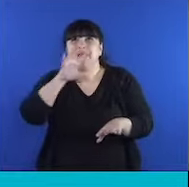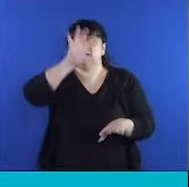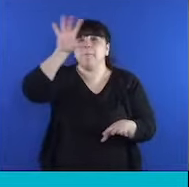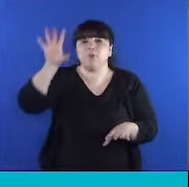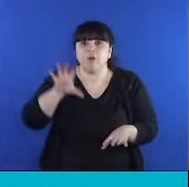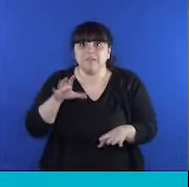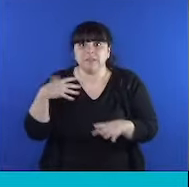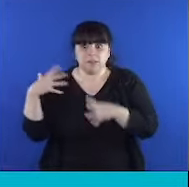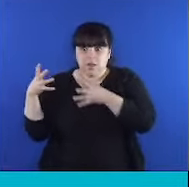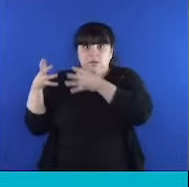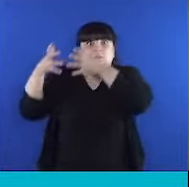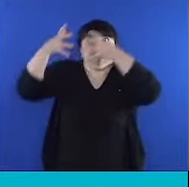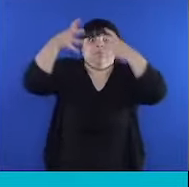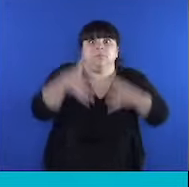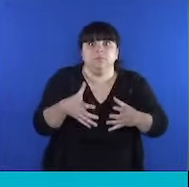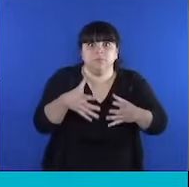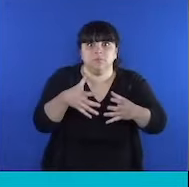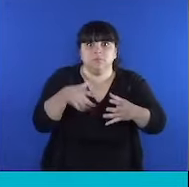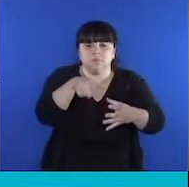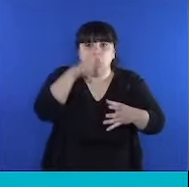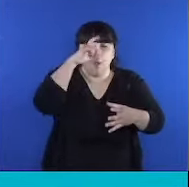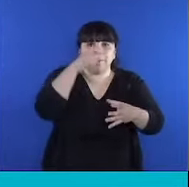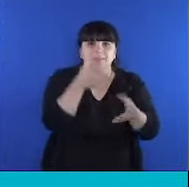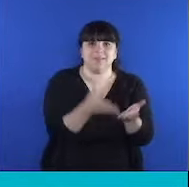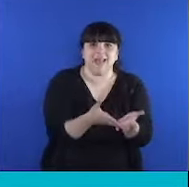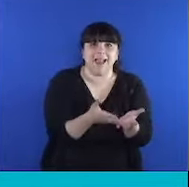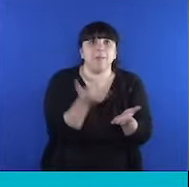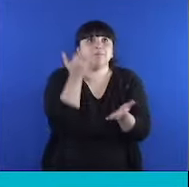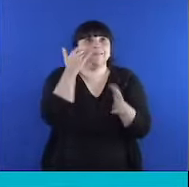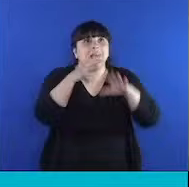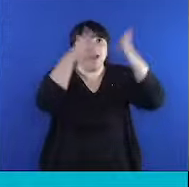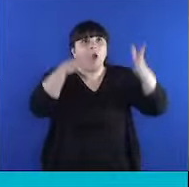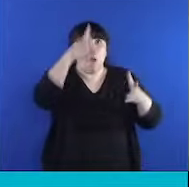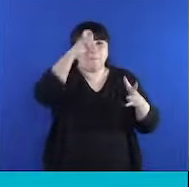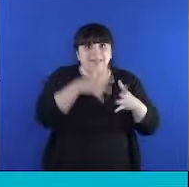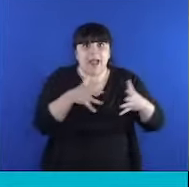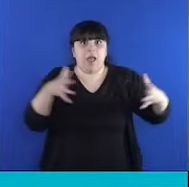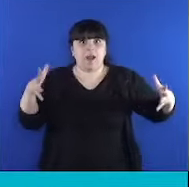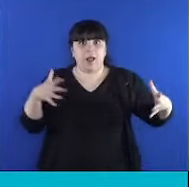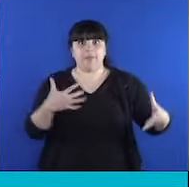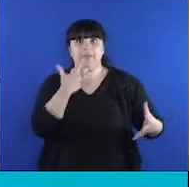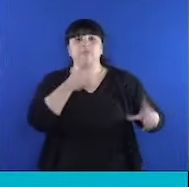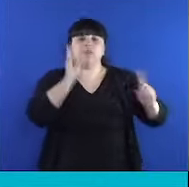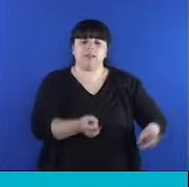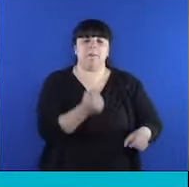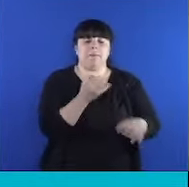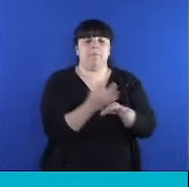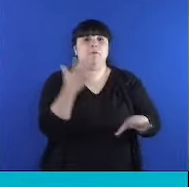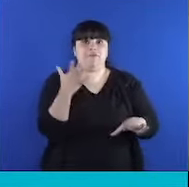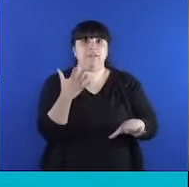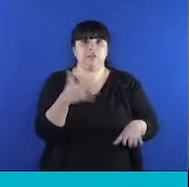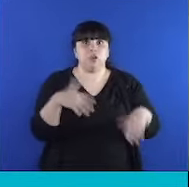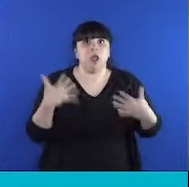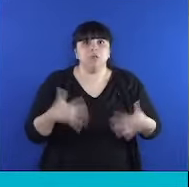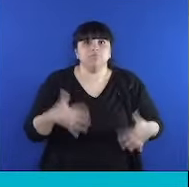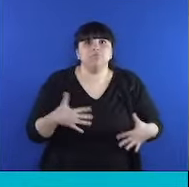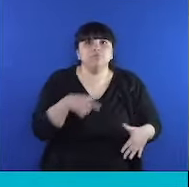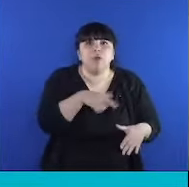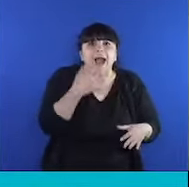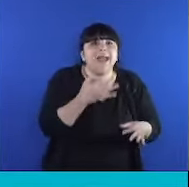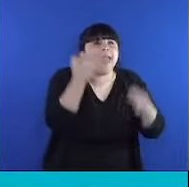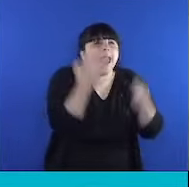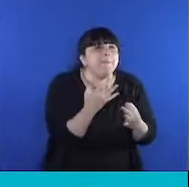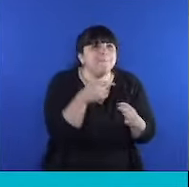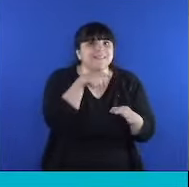que van a atenderse ahí, porque por sus instalaciones y también por sus profesionales, es un hospital que tiene especialidades que no